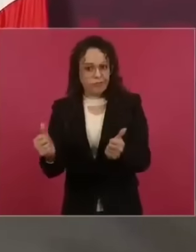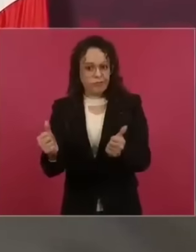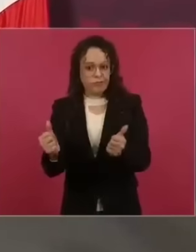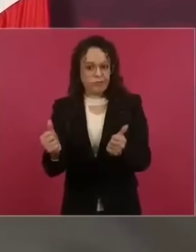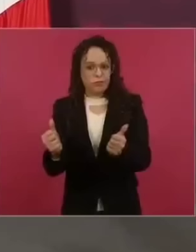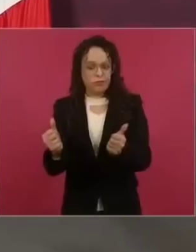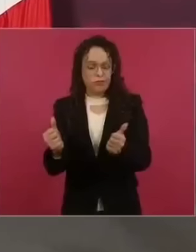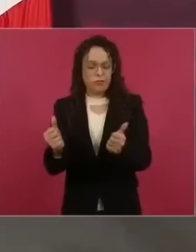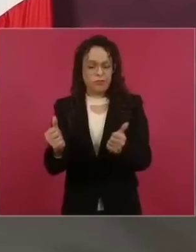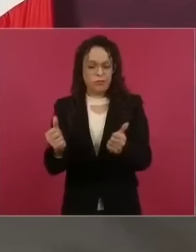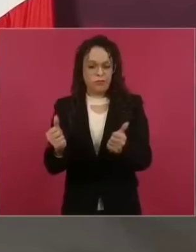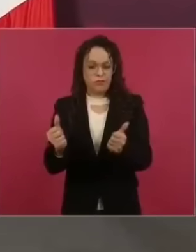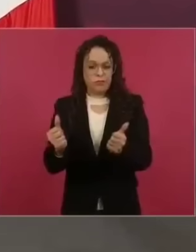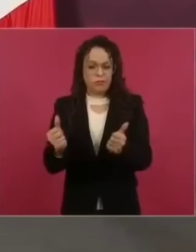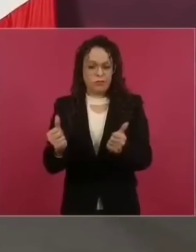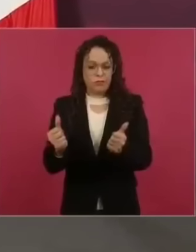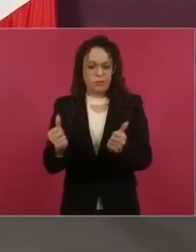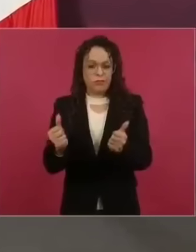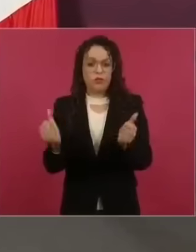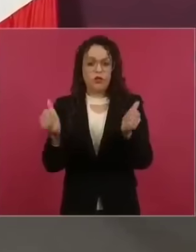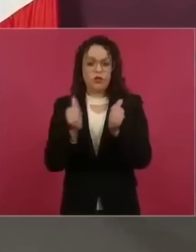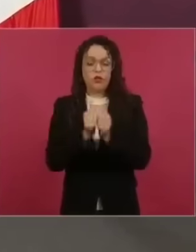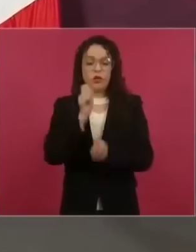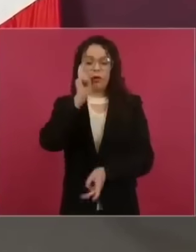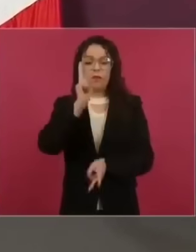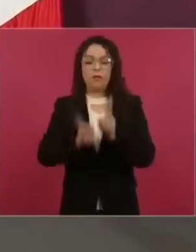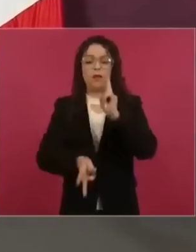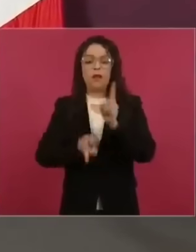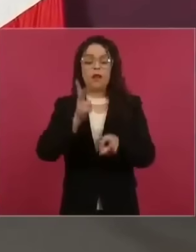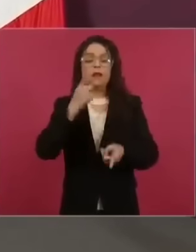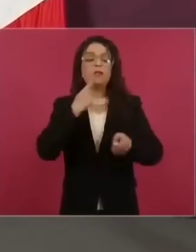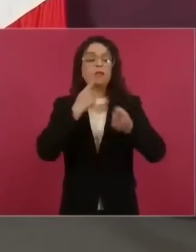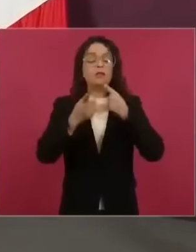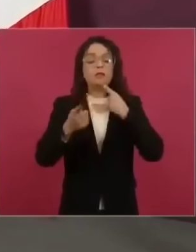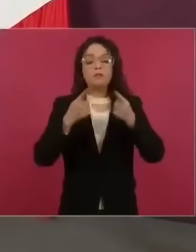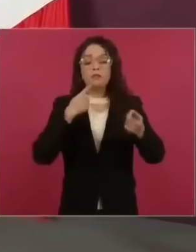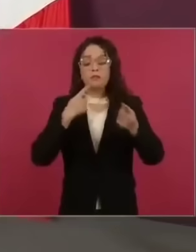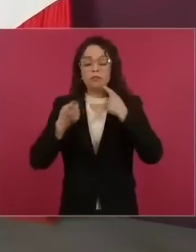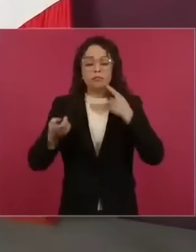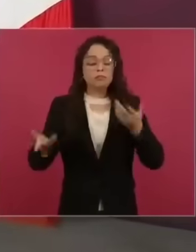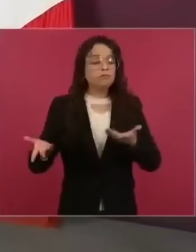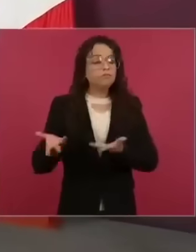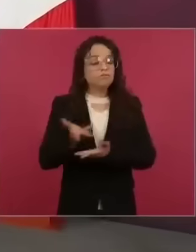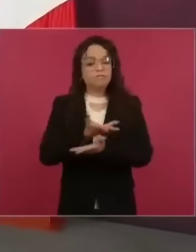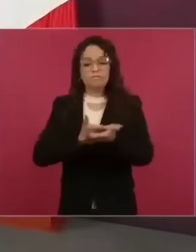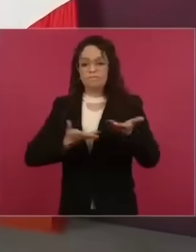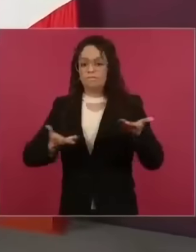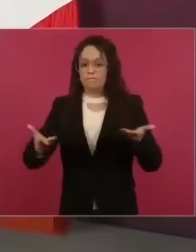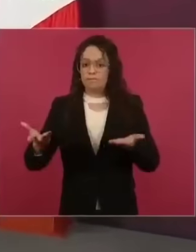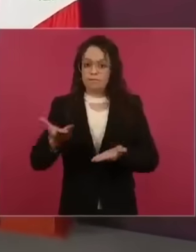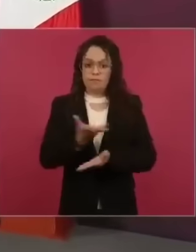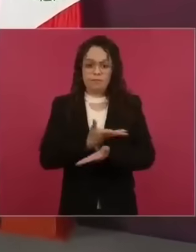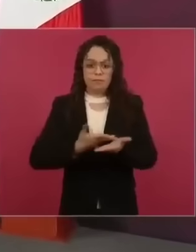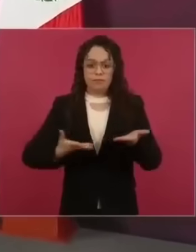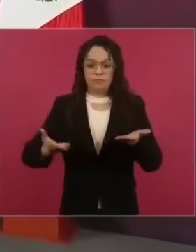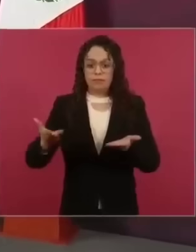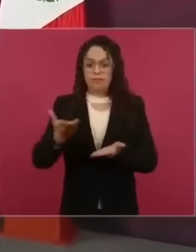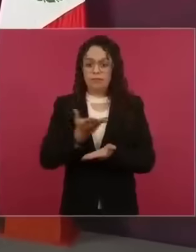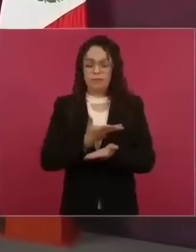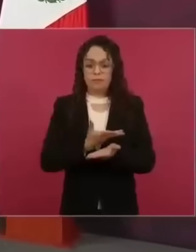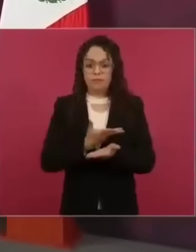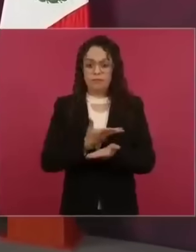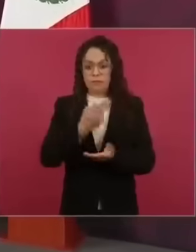muchos mucho tiempo criticando a los a los hijos del presidente que pues si tú te fijas en los